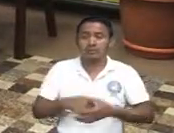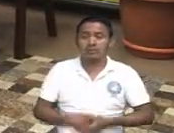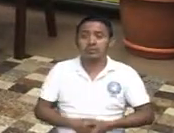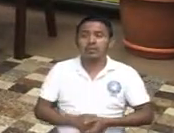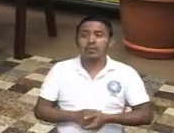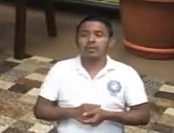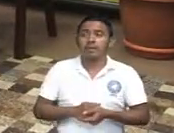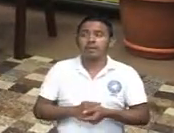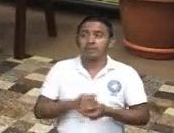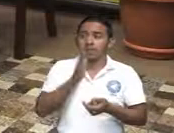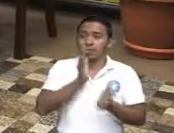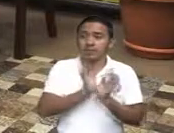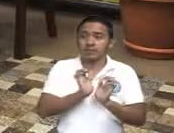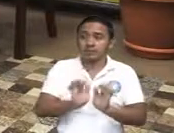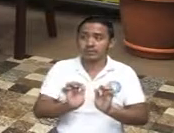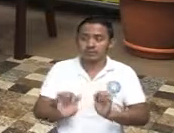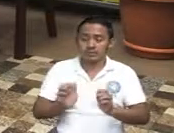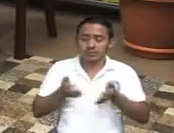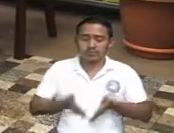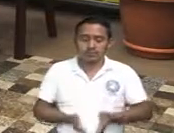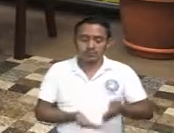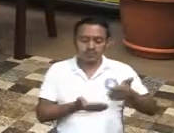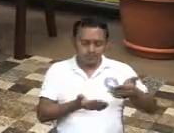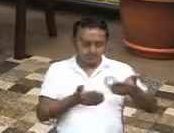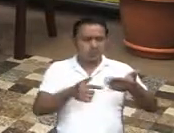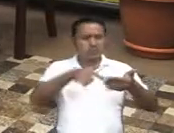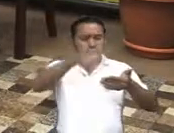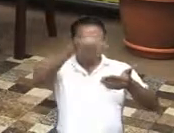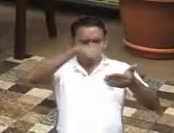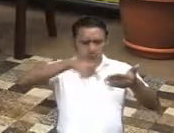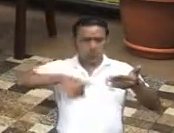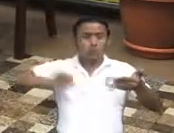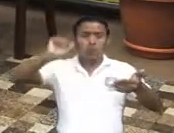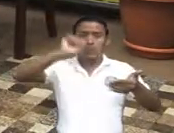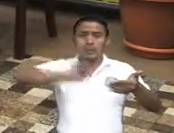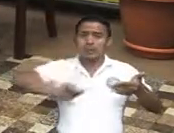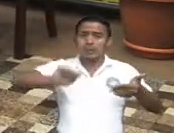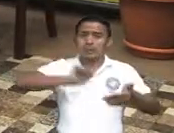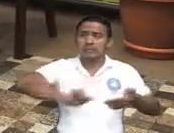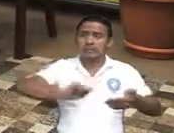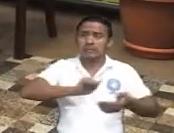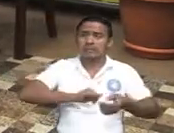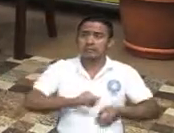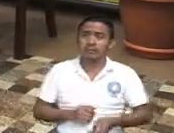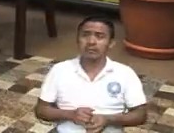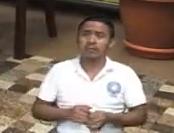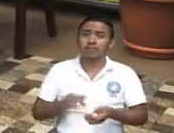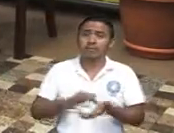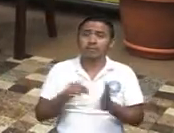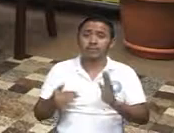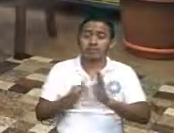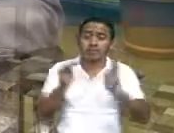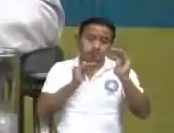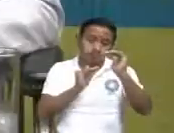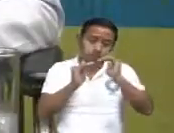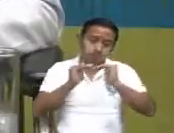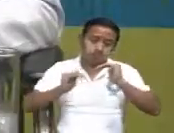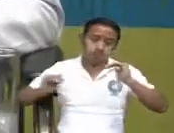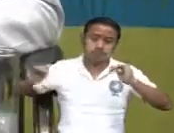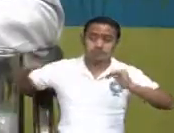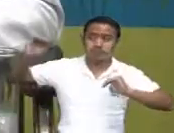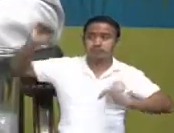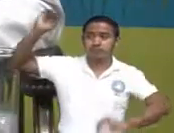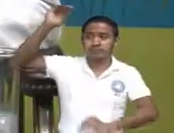se ponen amarillo los recién nacidos y esto significa que ese aumento hay unos altos niveles de